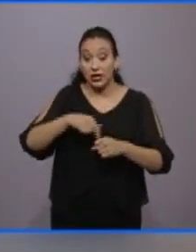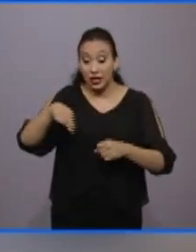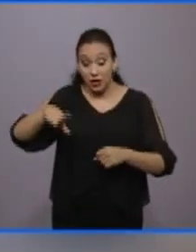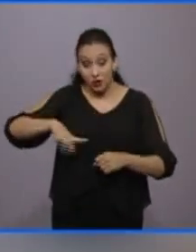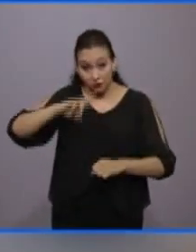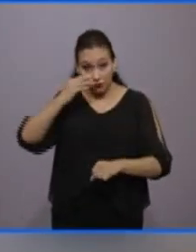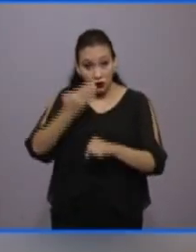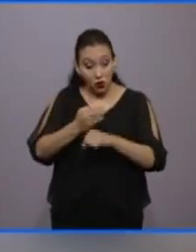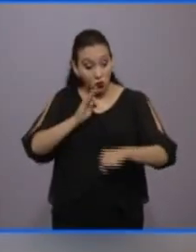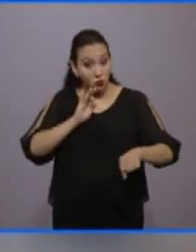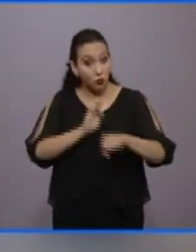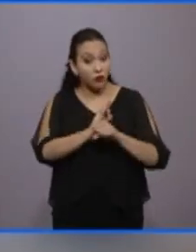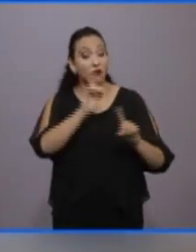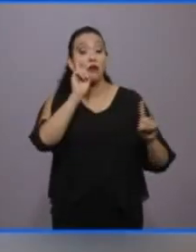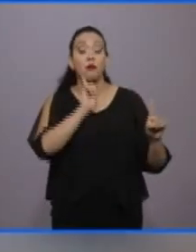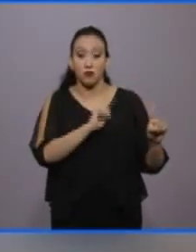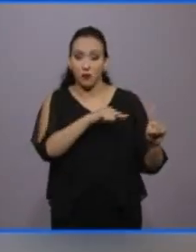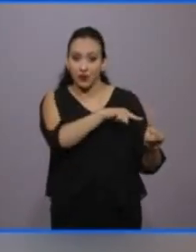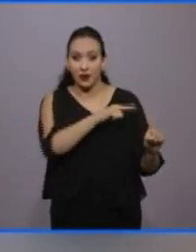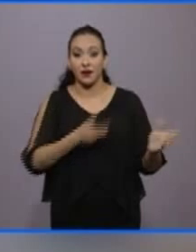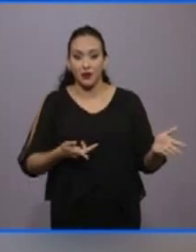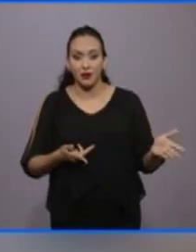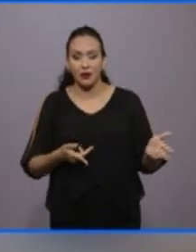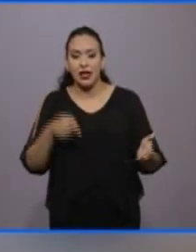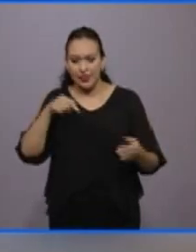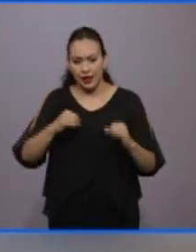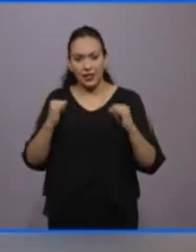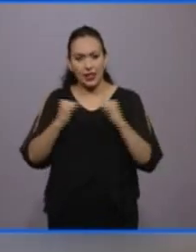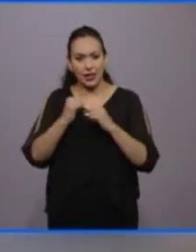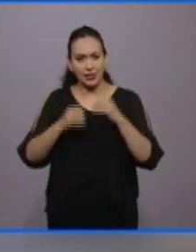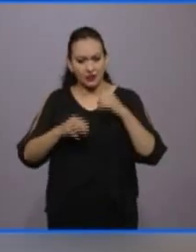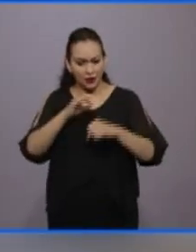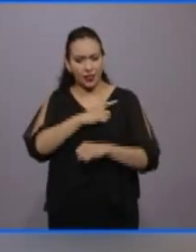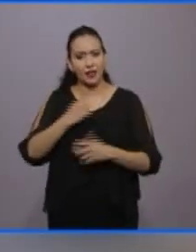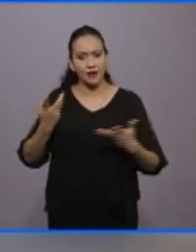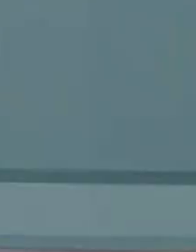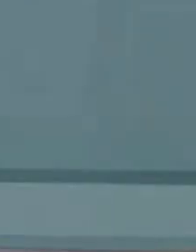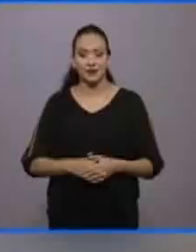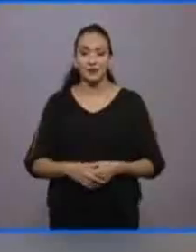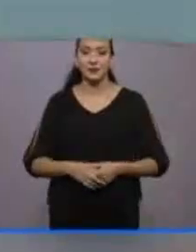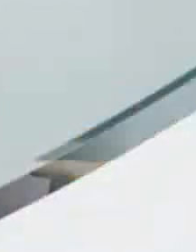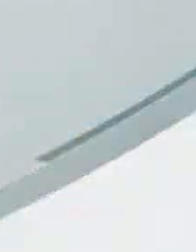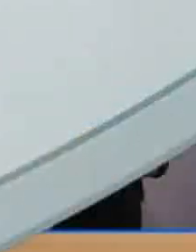elaboración del análisis de riesgo del Instituto Electoral Local.